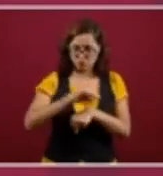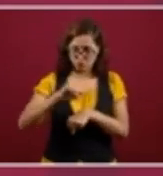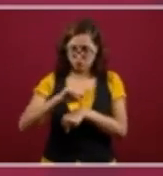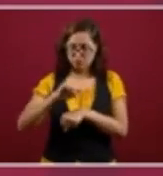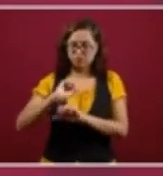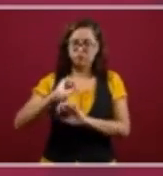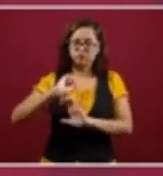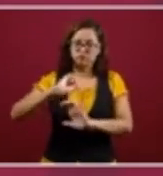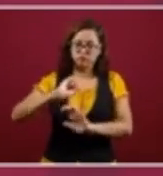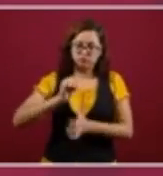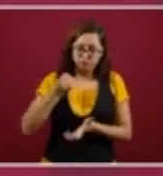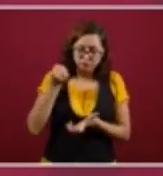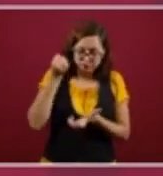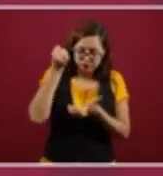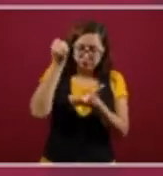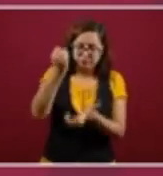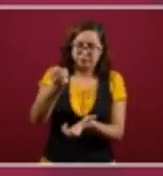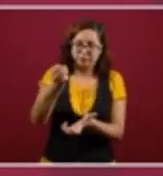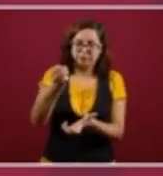un